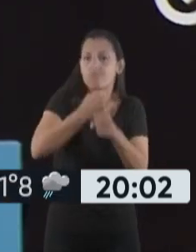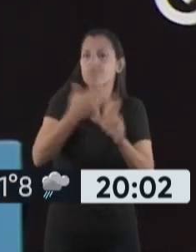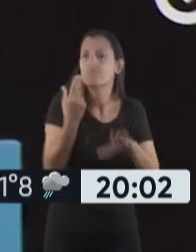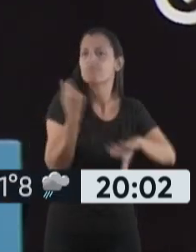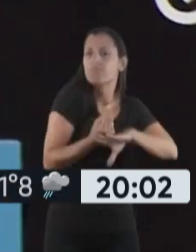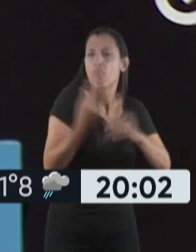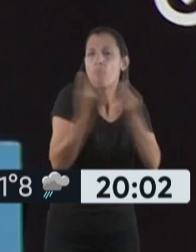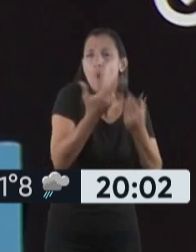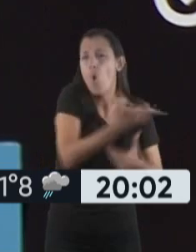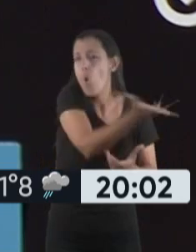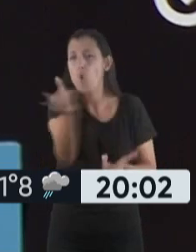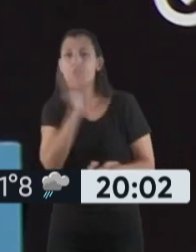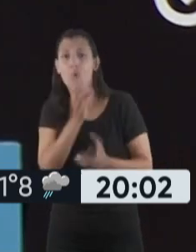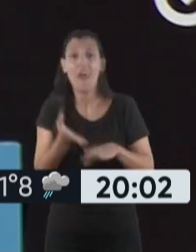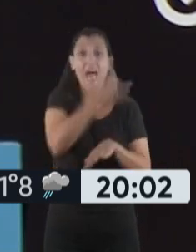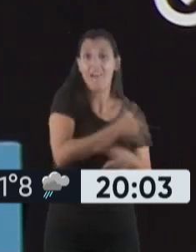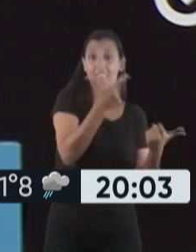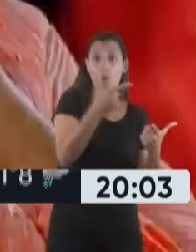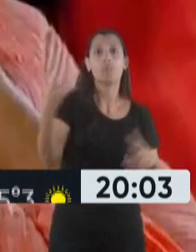mujeres que en ese momento no lo tenían.